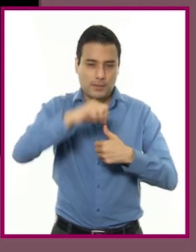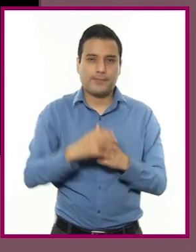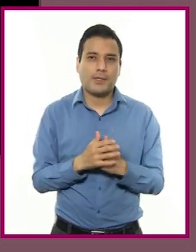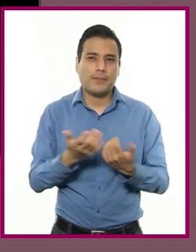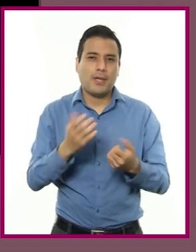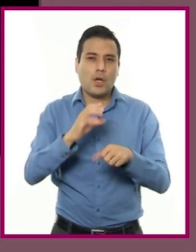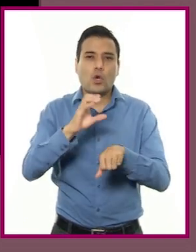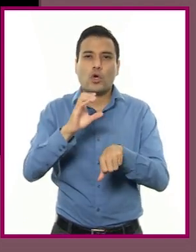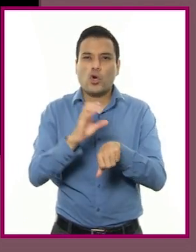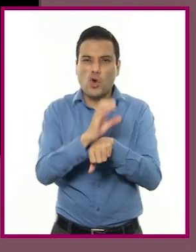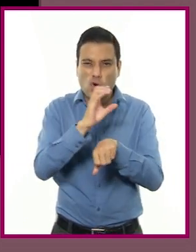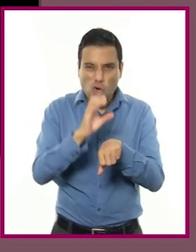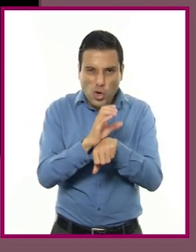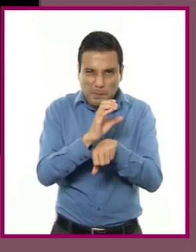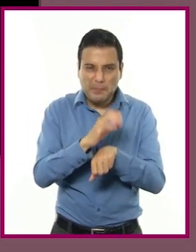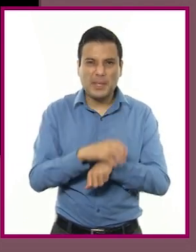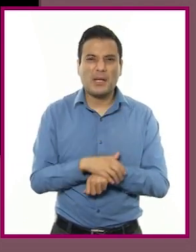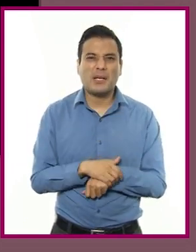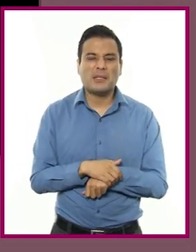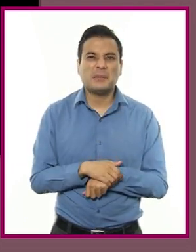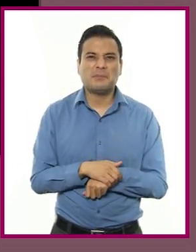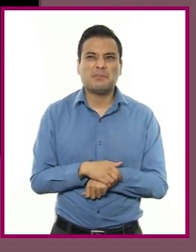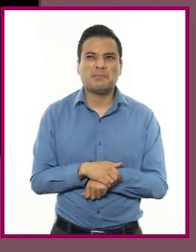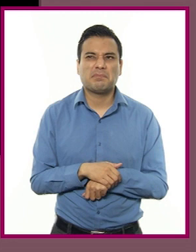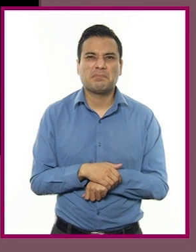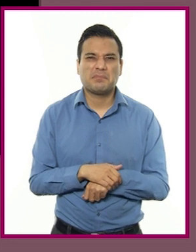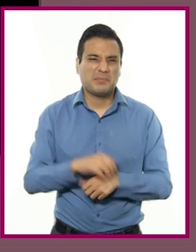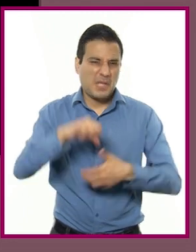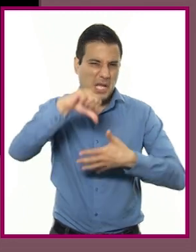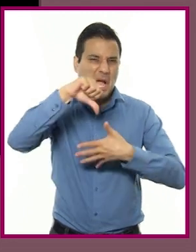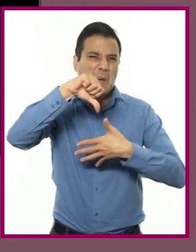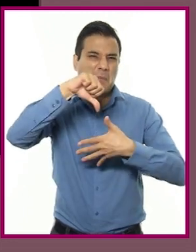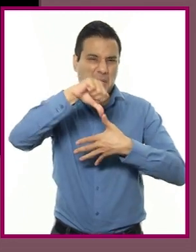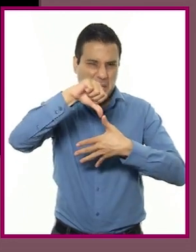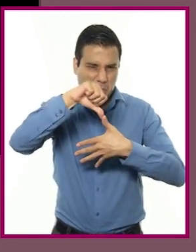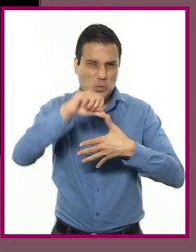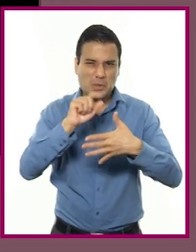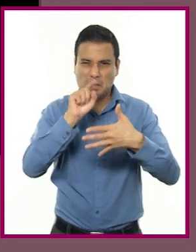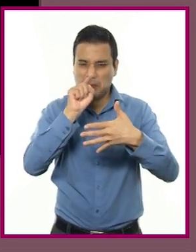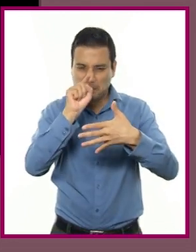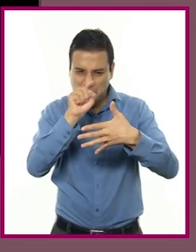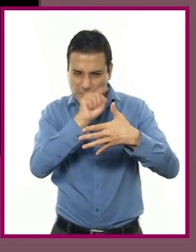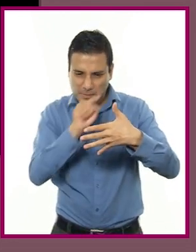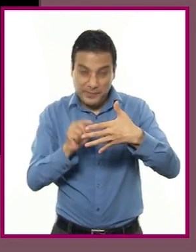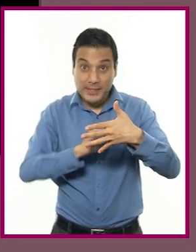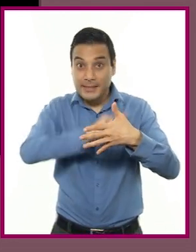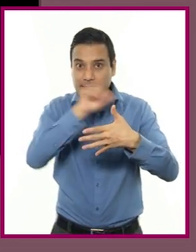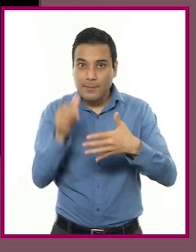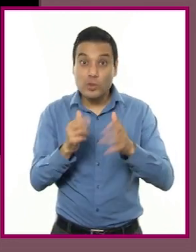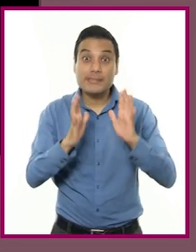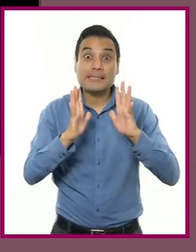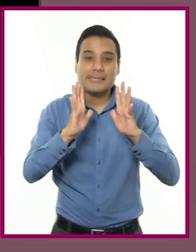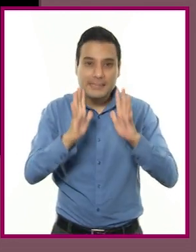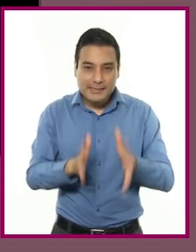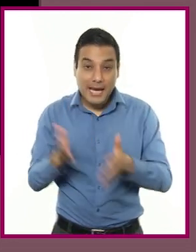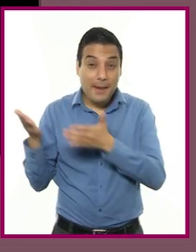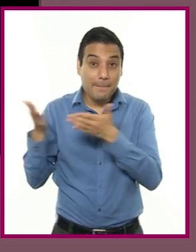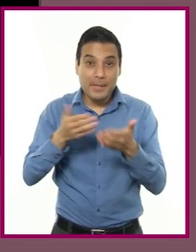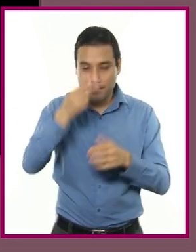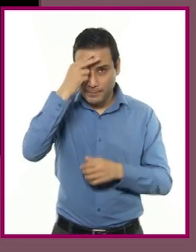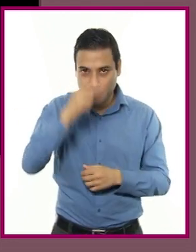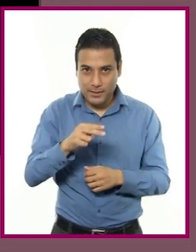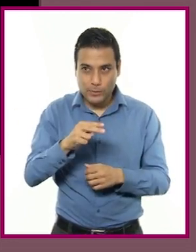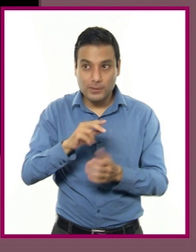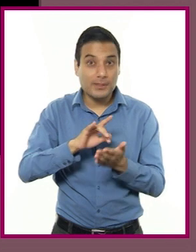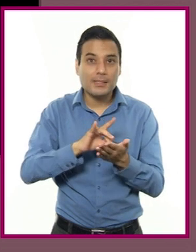y pensando en América del Sur y a otras partes de Centroamérica, y después nos llega a nosotros a través de Chiapas,